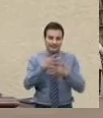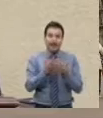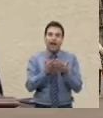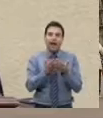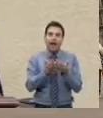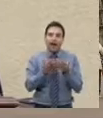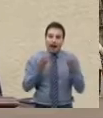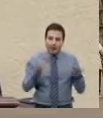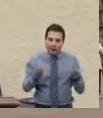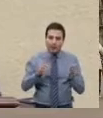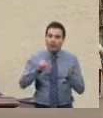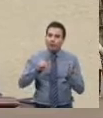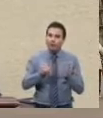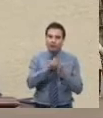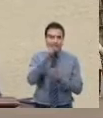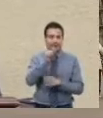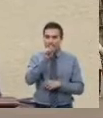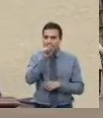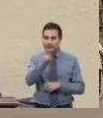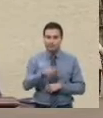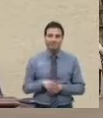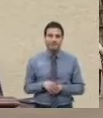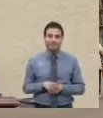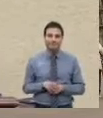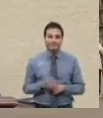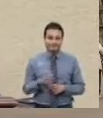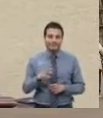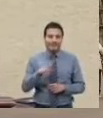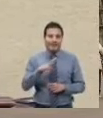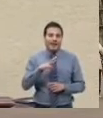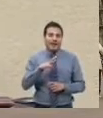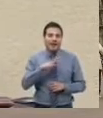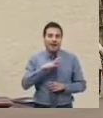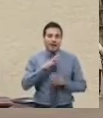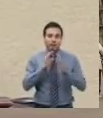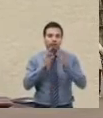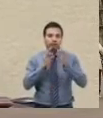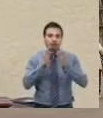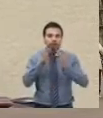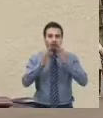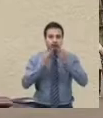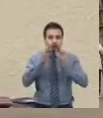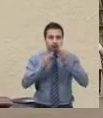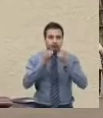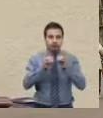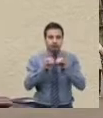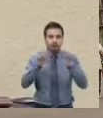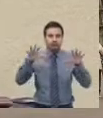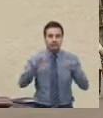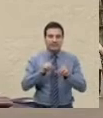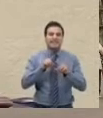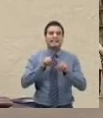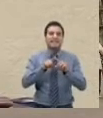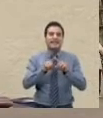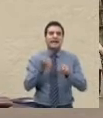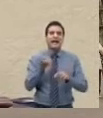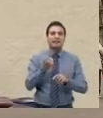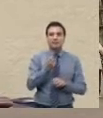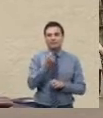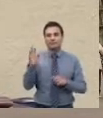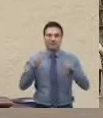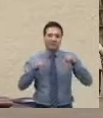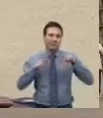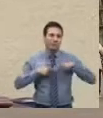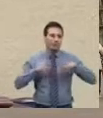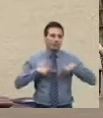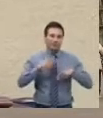manera insistente, se desplegó una campaña de proselitismo a cargo de personajes conocidos a través